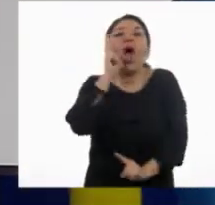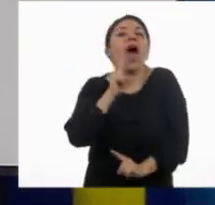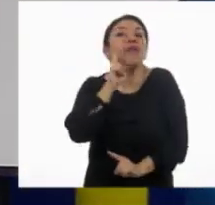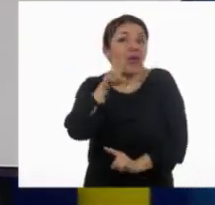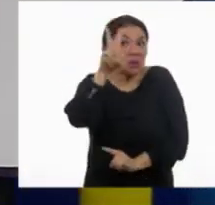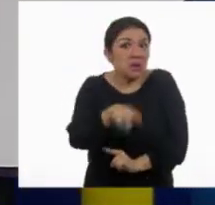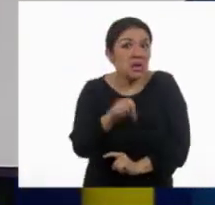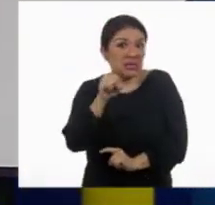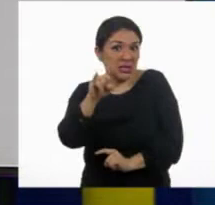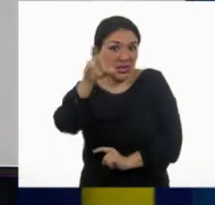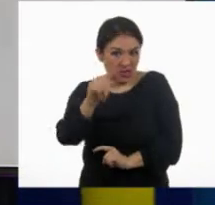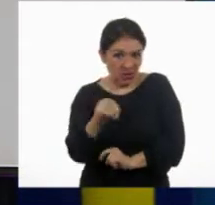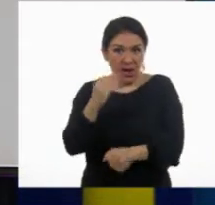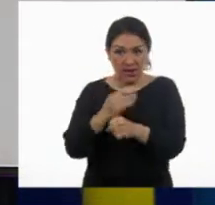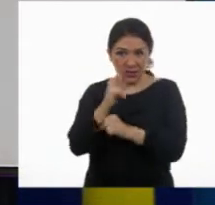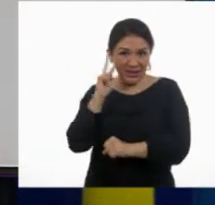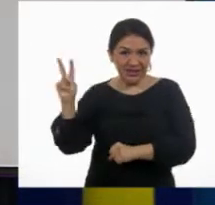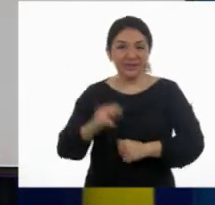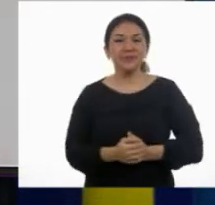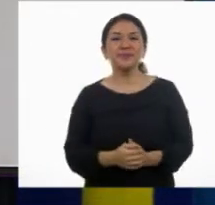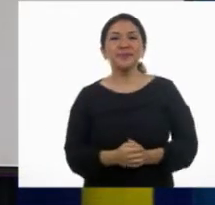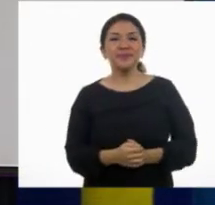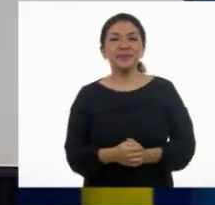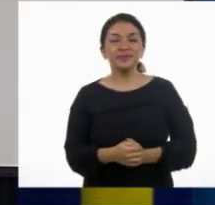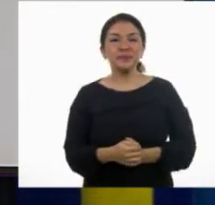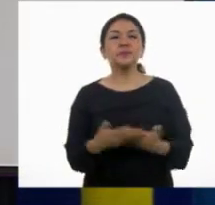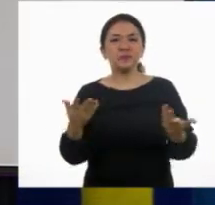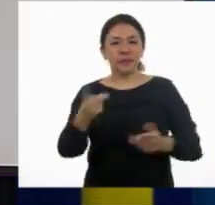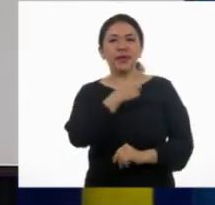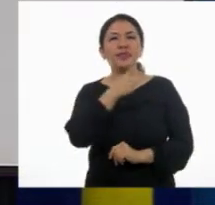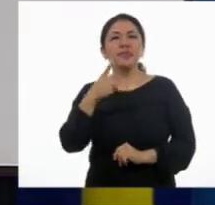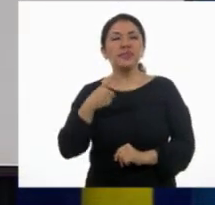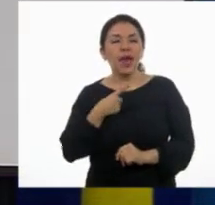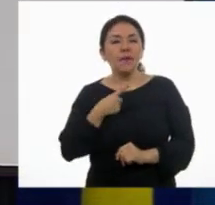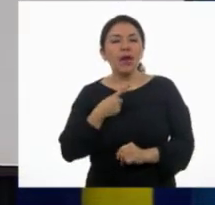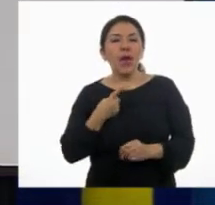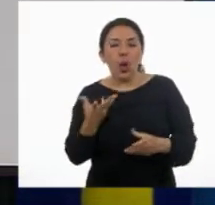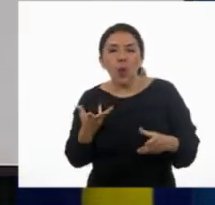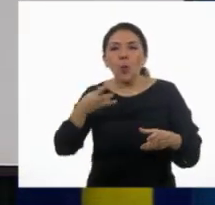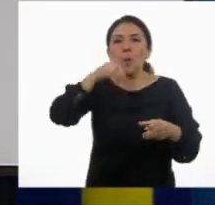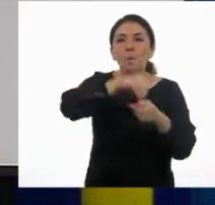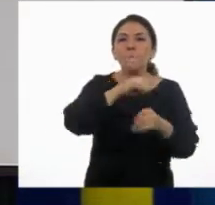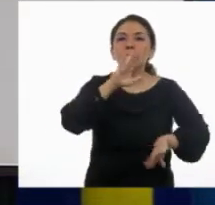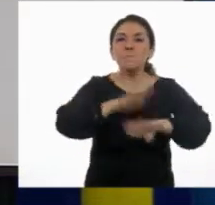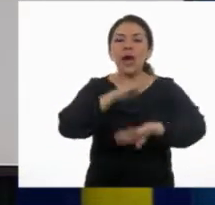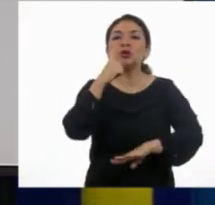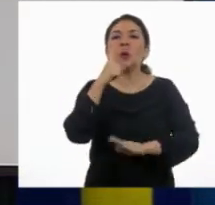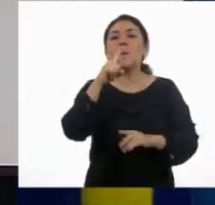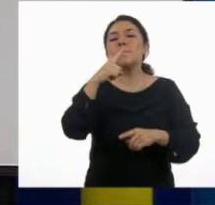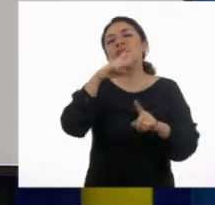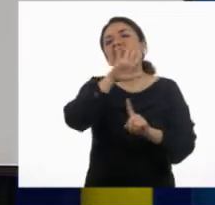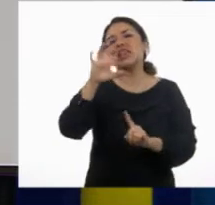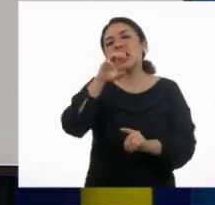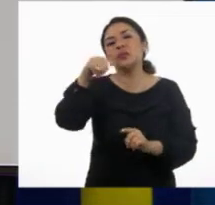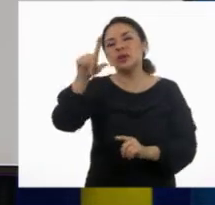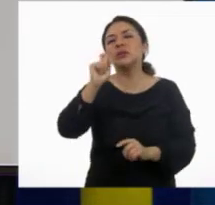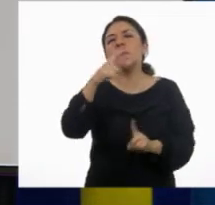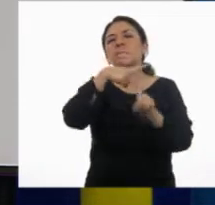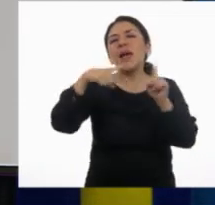comprobarlo de esta manera. Entonces, tendríamos que sumarle medio litro, ¿verdad?